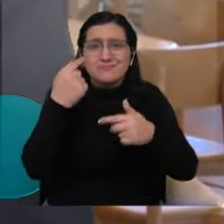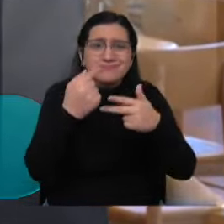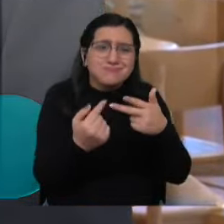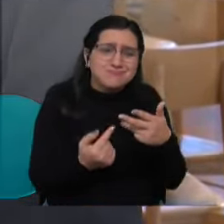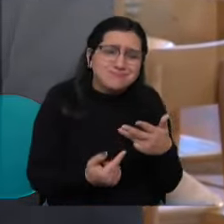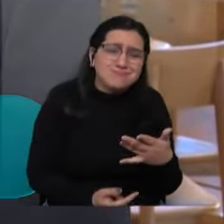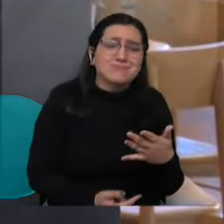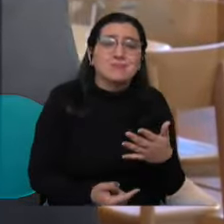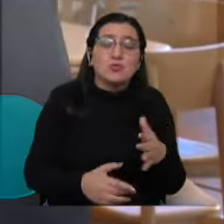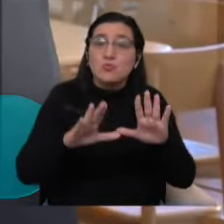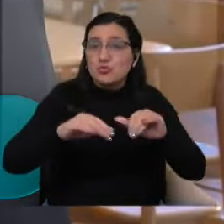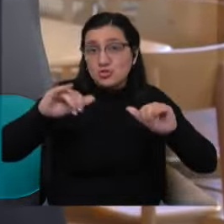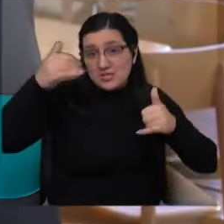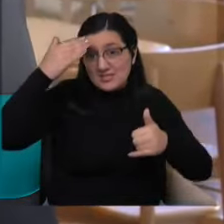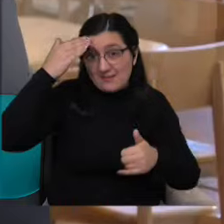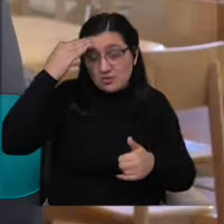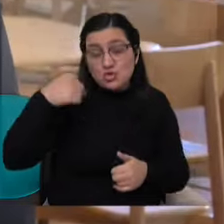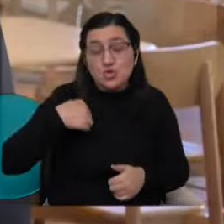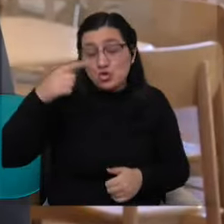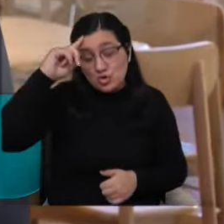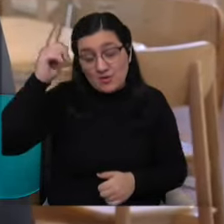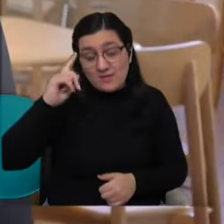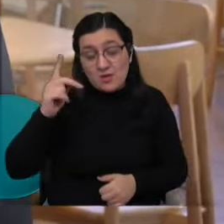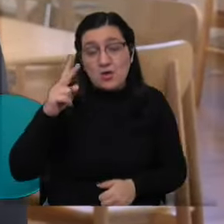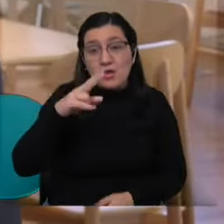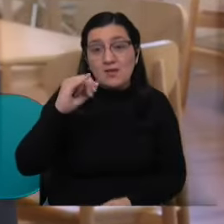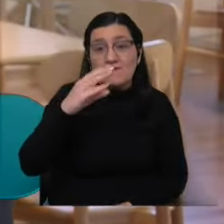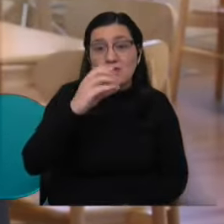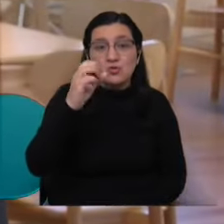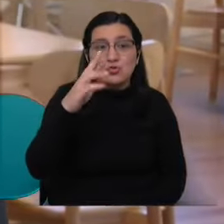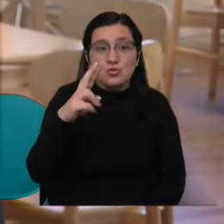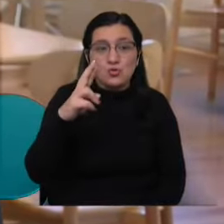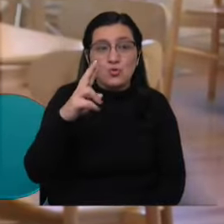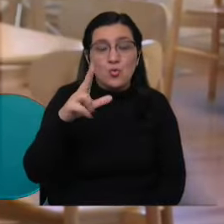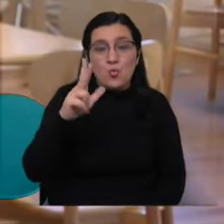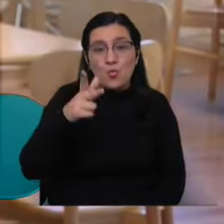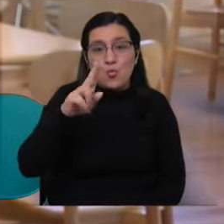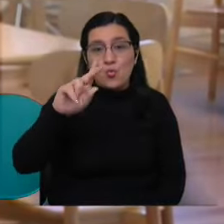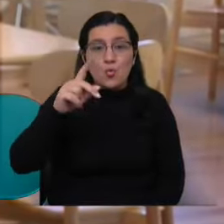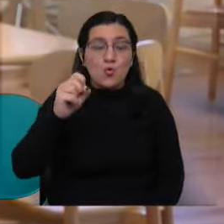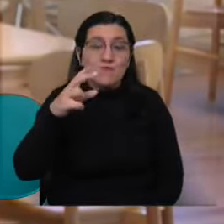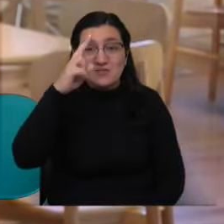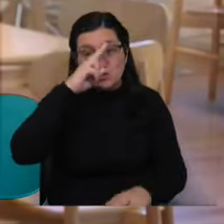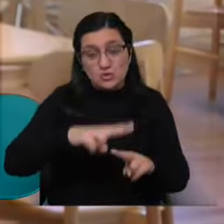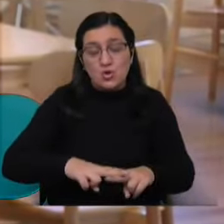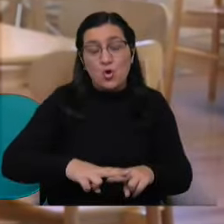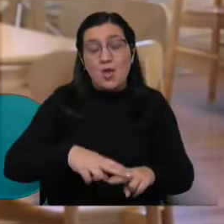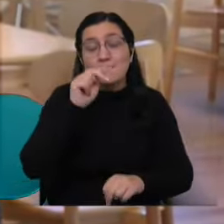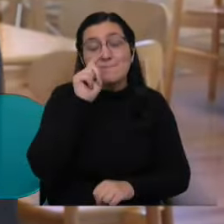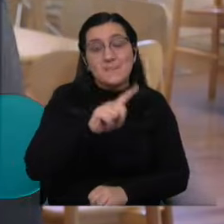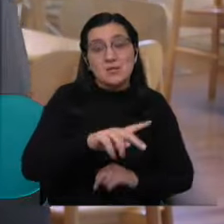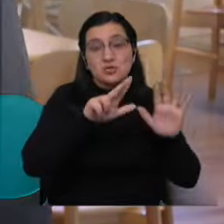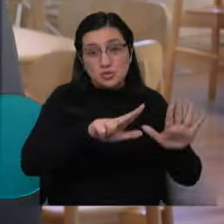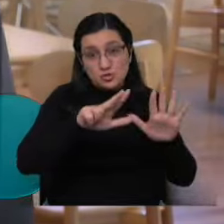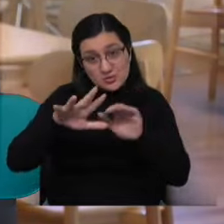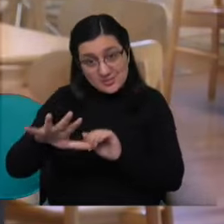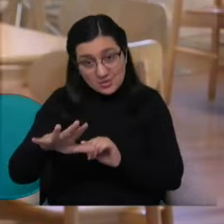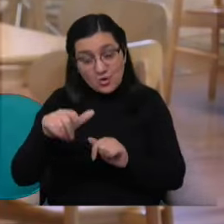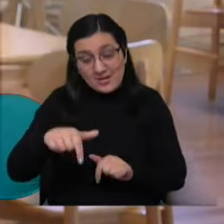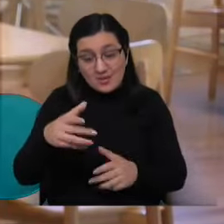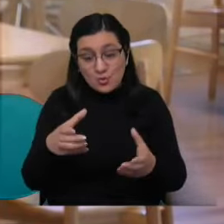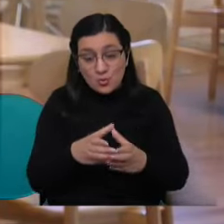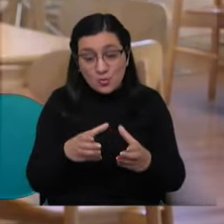y como todos saben yo no sabía que Víctor Hugo había fallecido en 1885 me lo acabo de aprender ahora Bueno este teatro Solís tiene un grupo